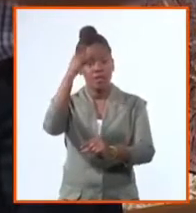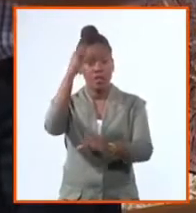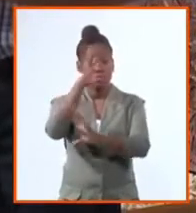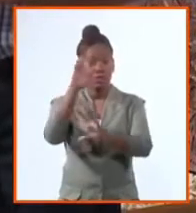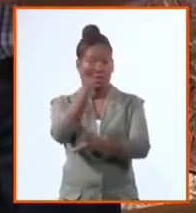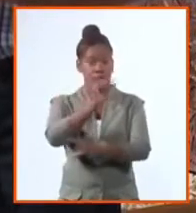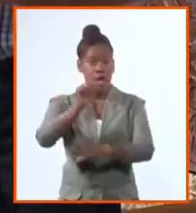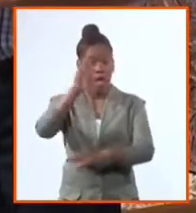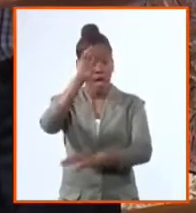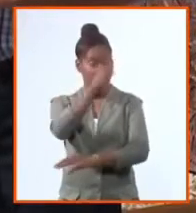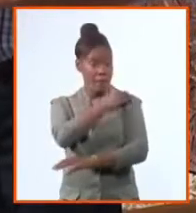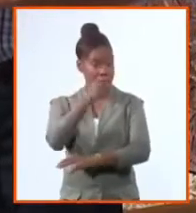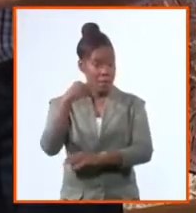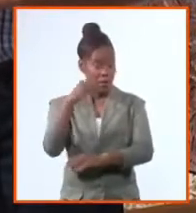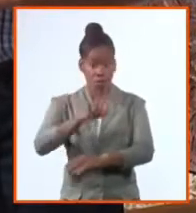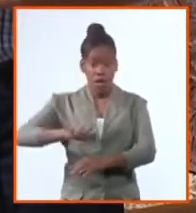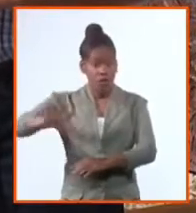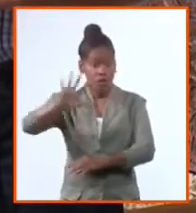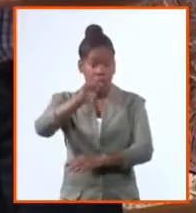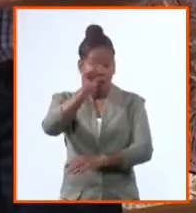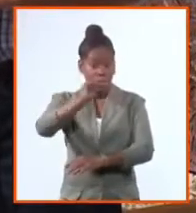Y ratificarles también